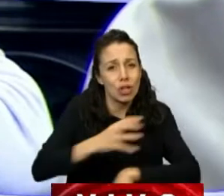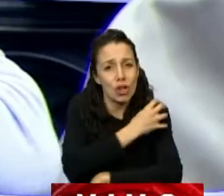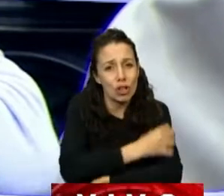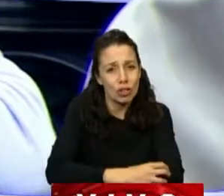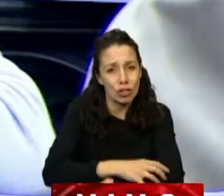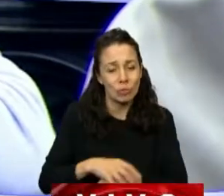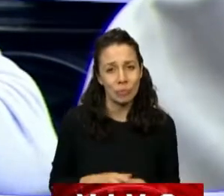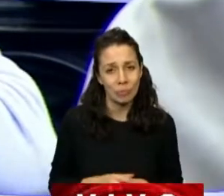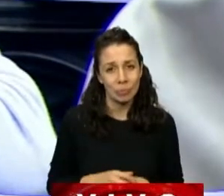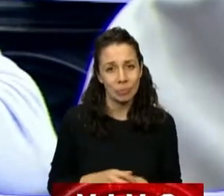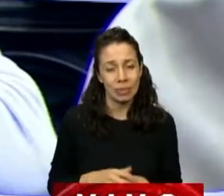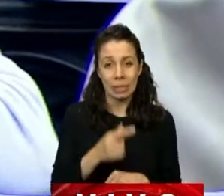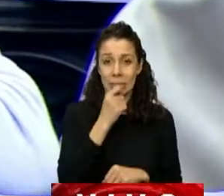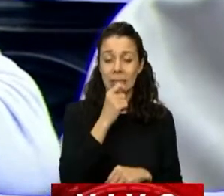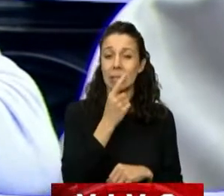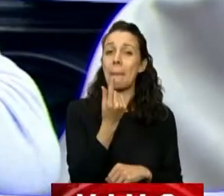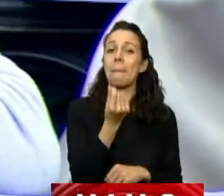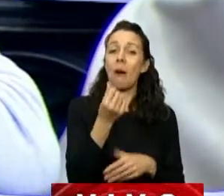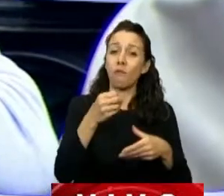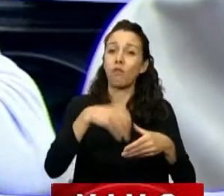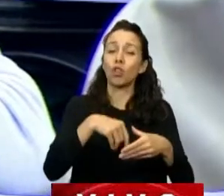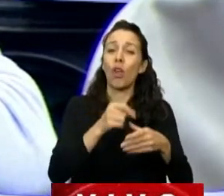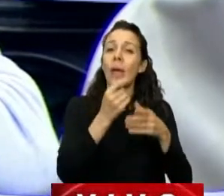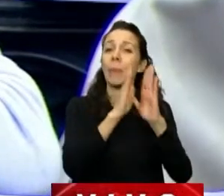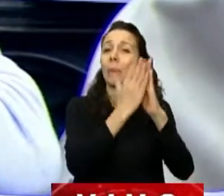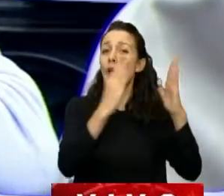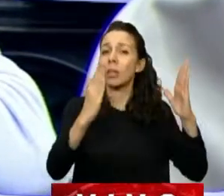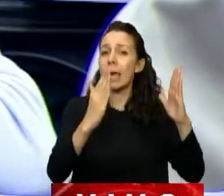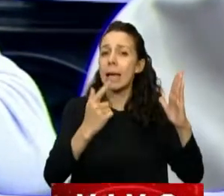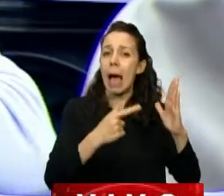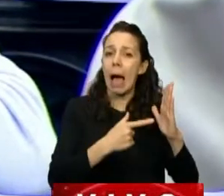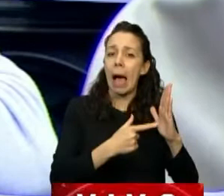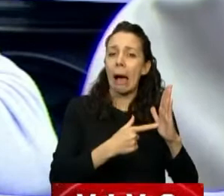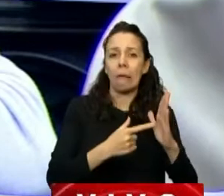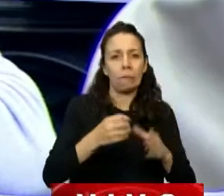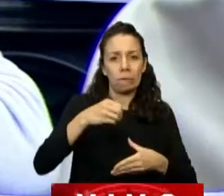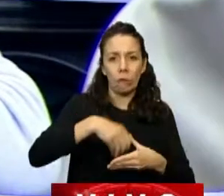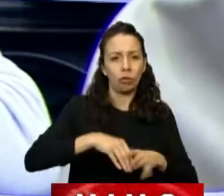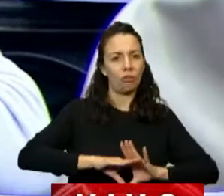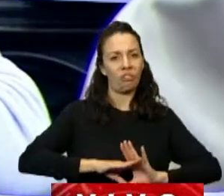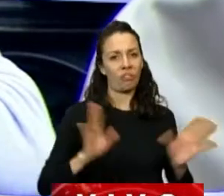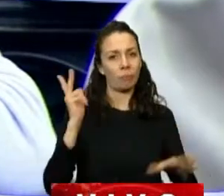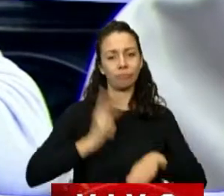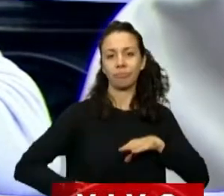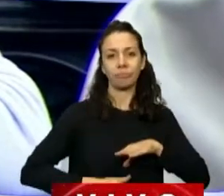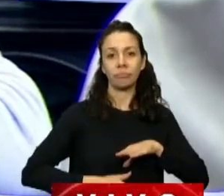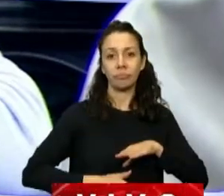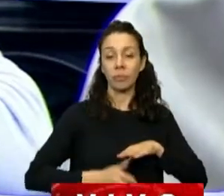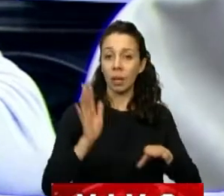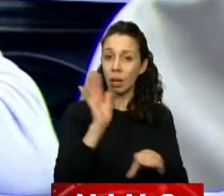Recortar fondos a las bibliotecas es como arrancar una de las páginas del libro, es no